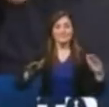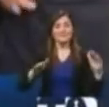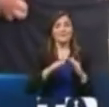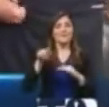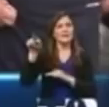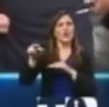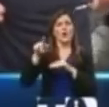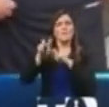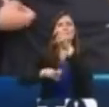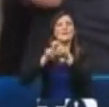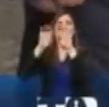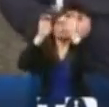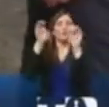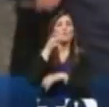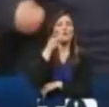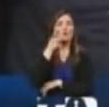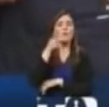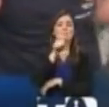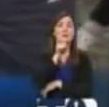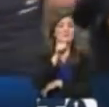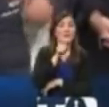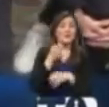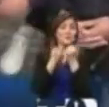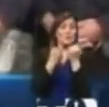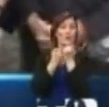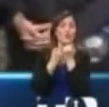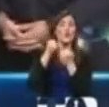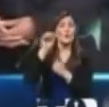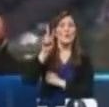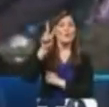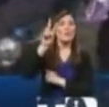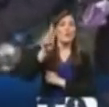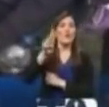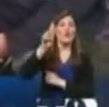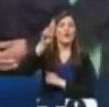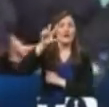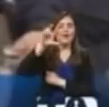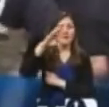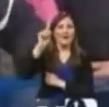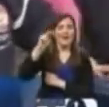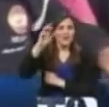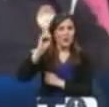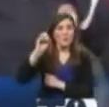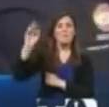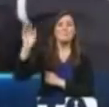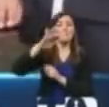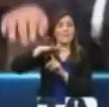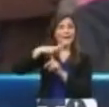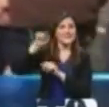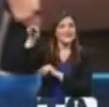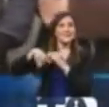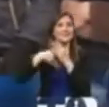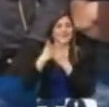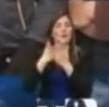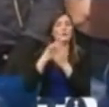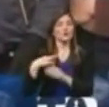Vulcano Park, de empresas públicas, de empresas privadas que nos han apoyado. Está coordinado 1.200 chicos, los voluntarios de la Universidad